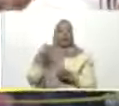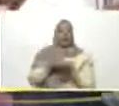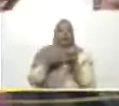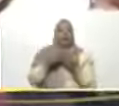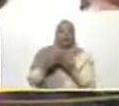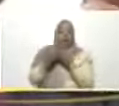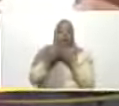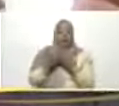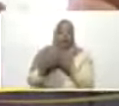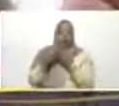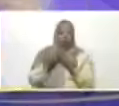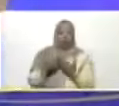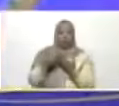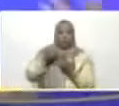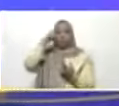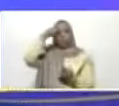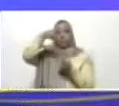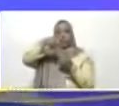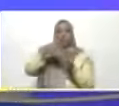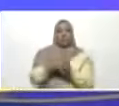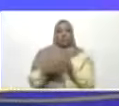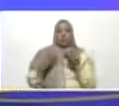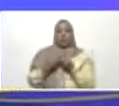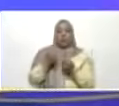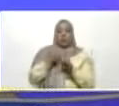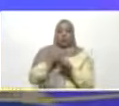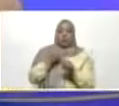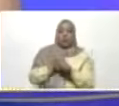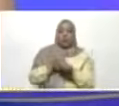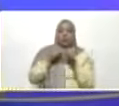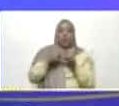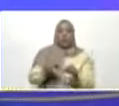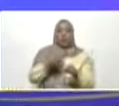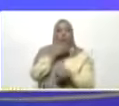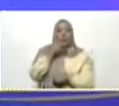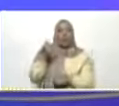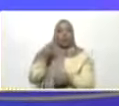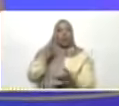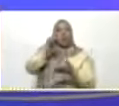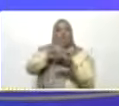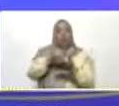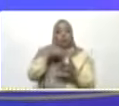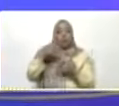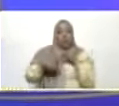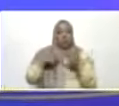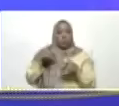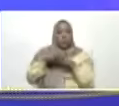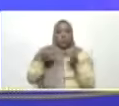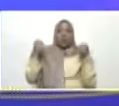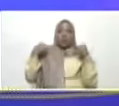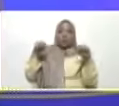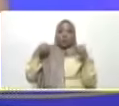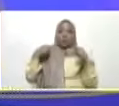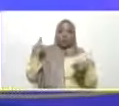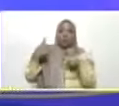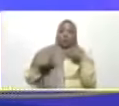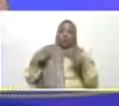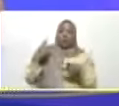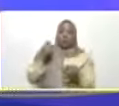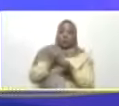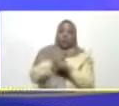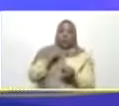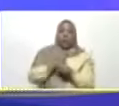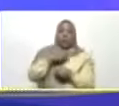estudiantes y que los guía nos acompaña y nos sigue dando la participación activa protagónica y es